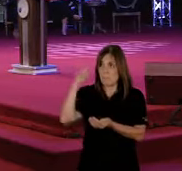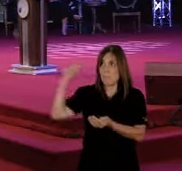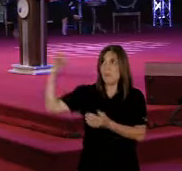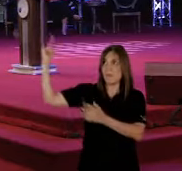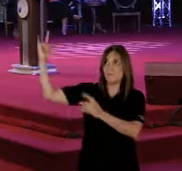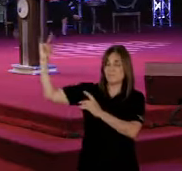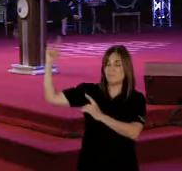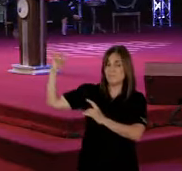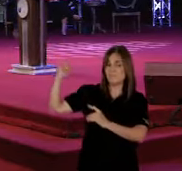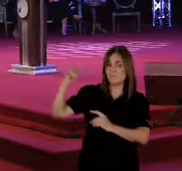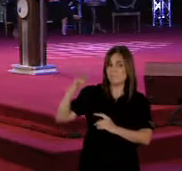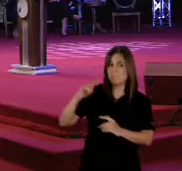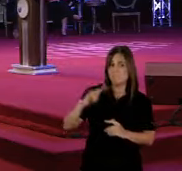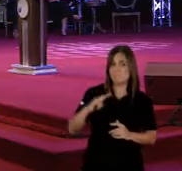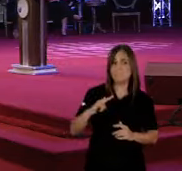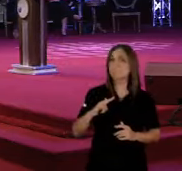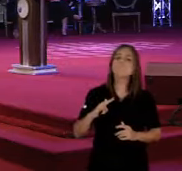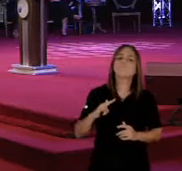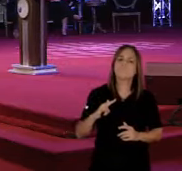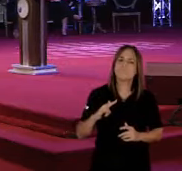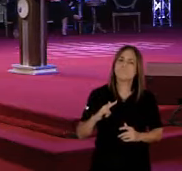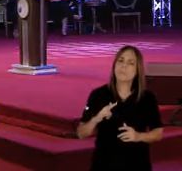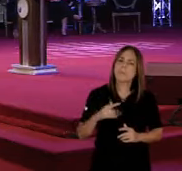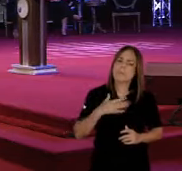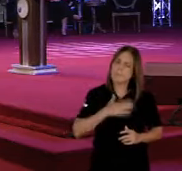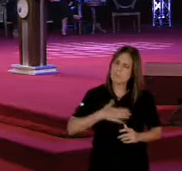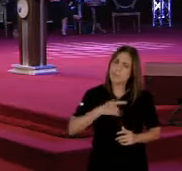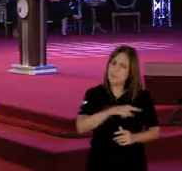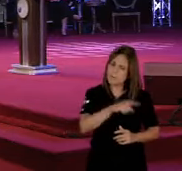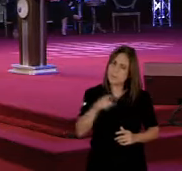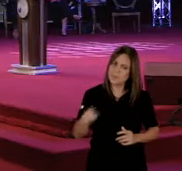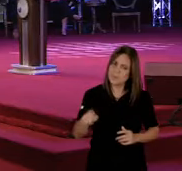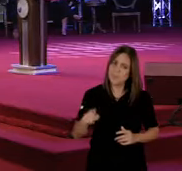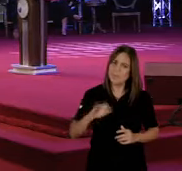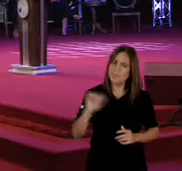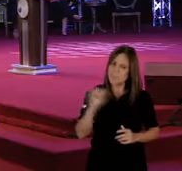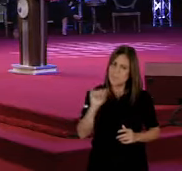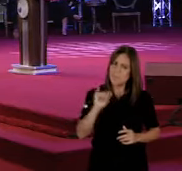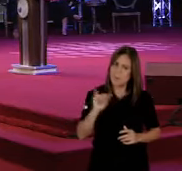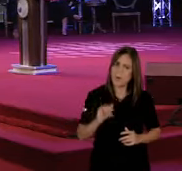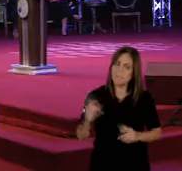estas dinámicas, ¿cuánto más usted que está aquí? Así que quiero